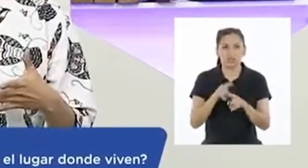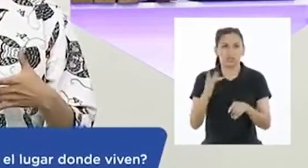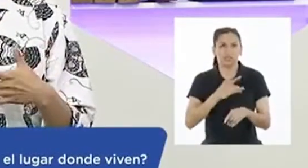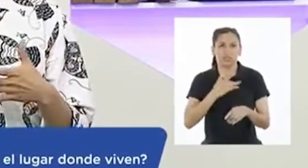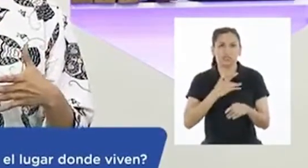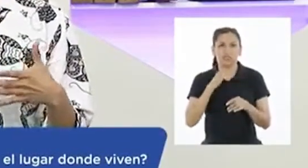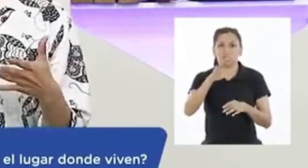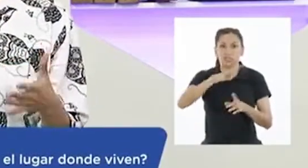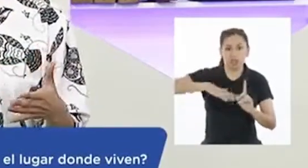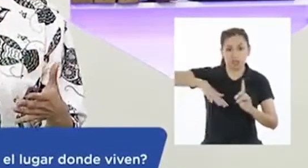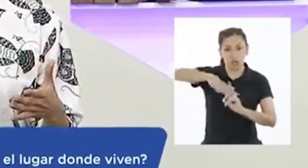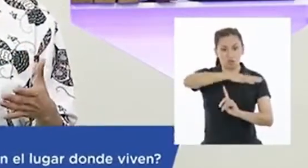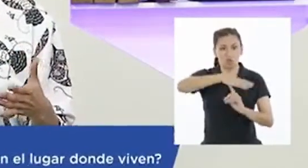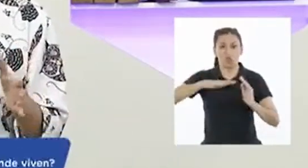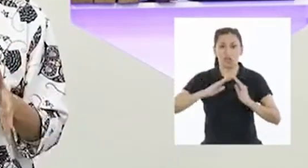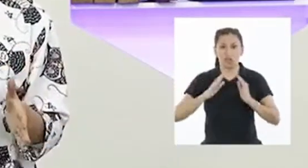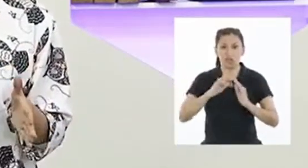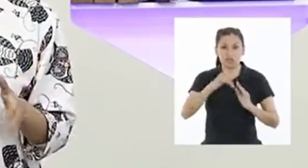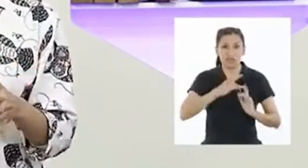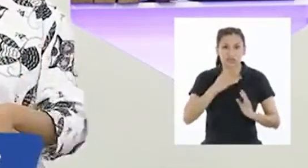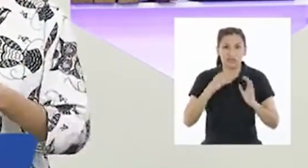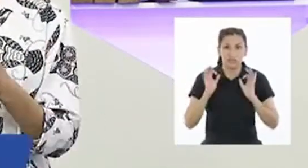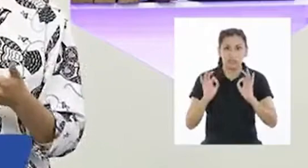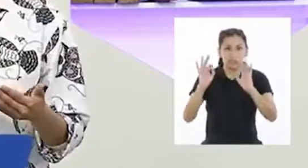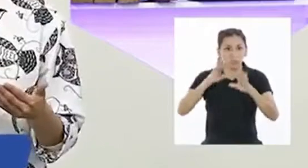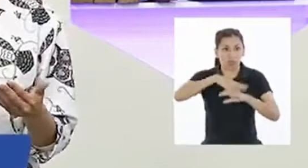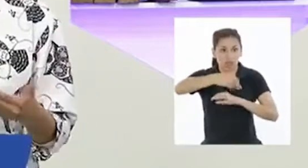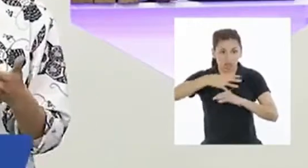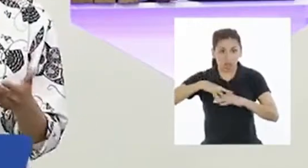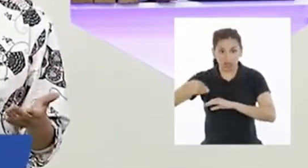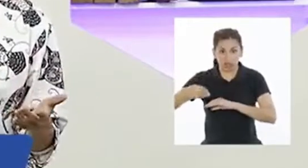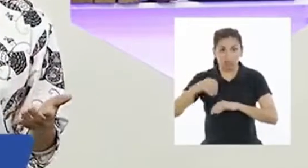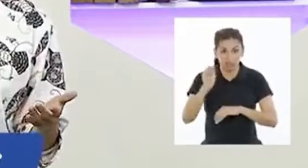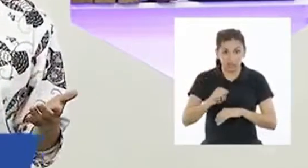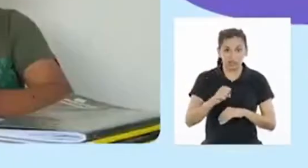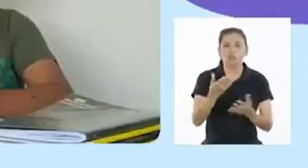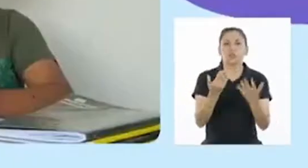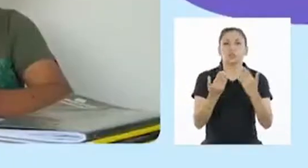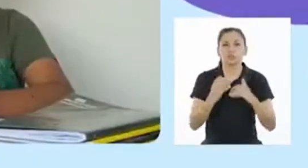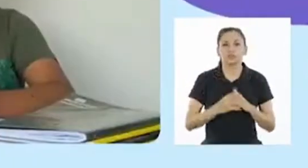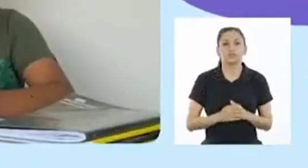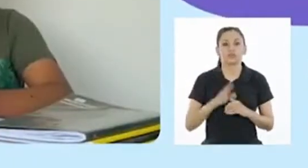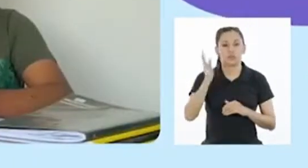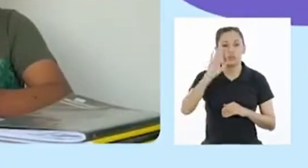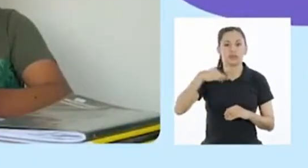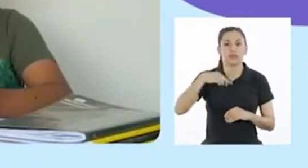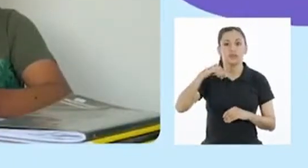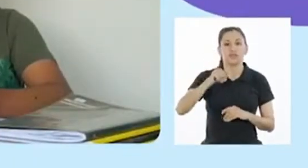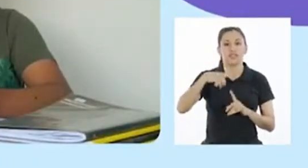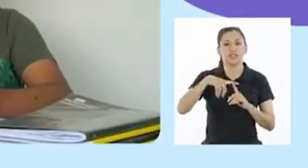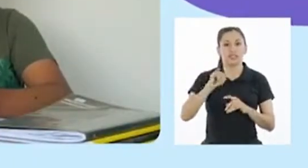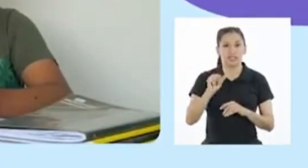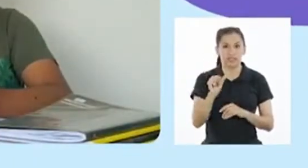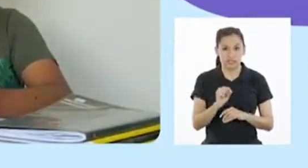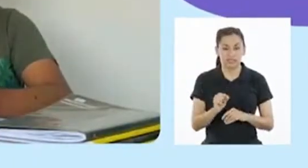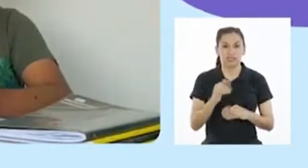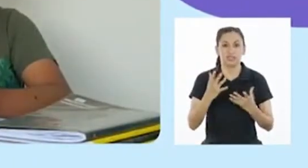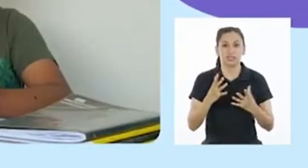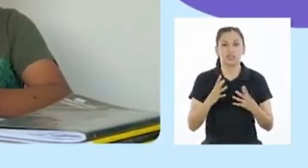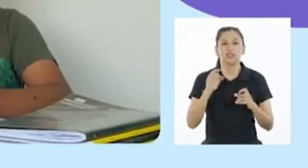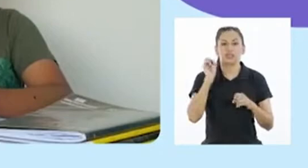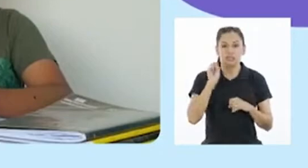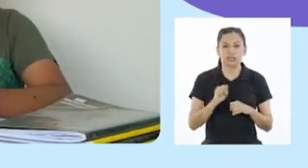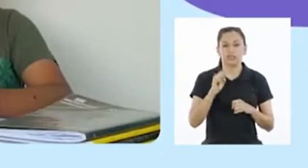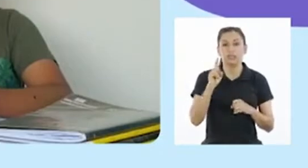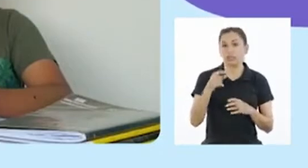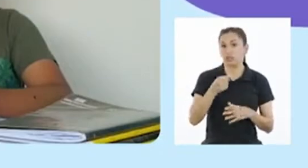perciben inseguridad en el lugar donde viven? Y si es así, ¿qué hechos delictivos son frecuentes? Hola, soy Matías. En mi localidad, las noticias de la